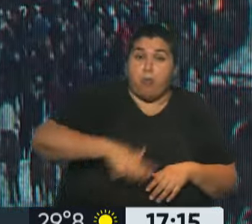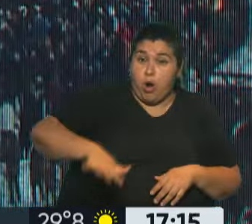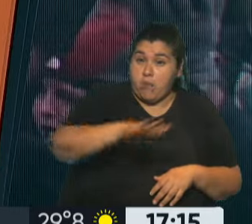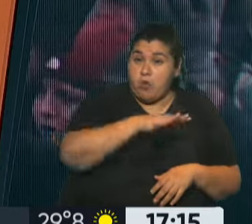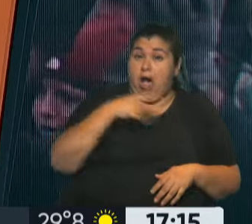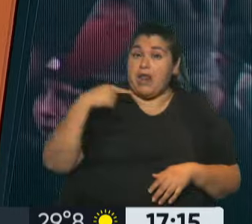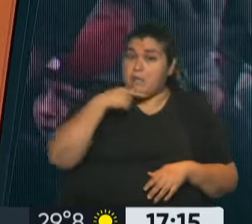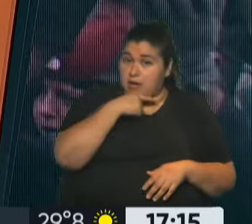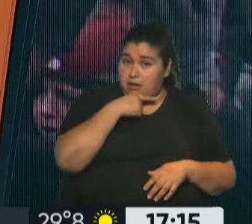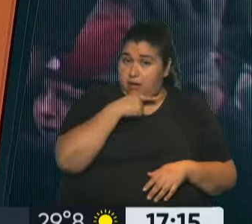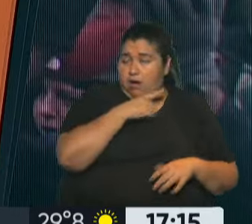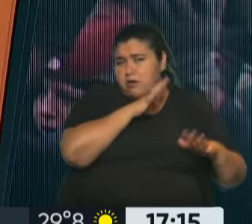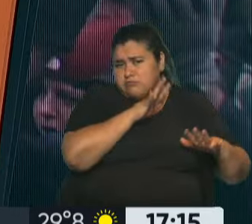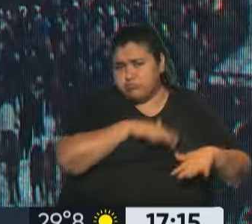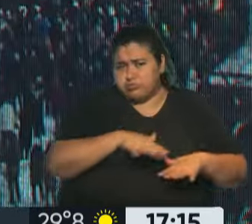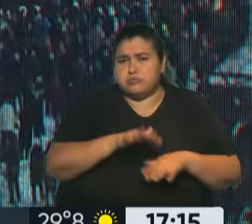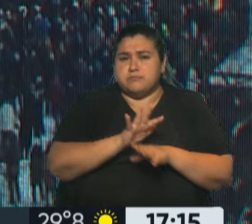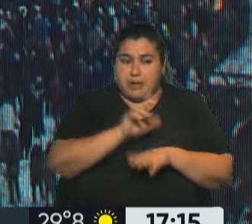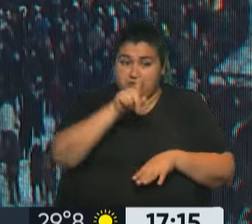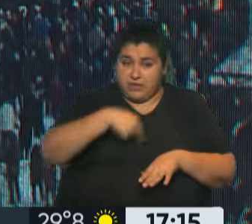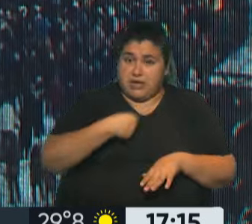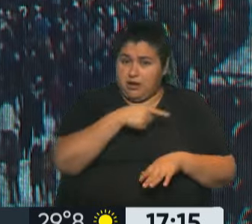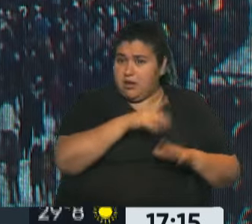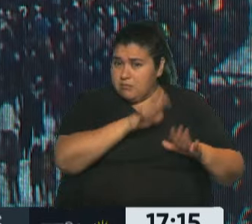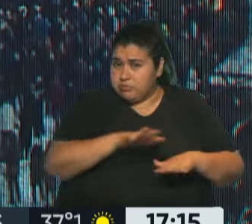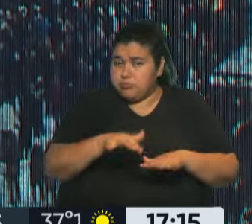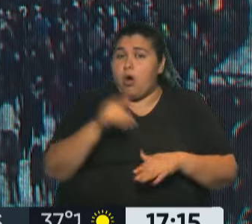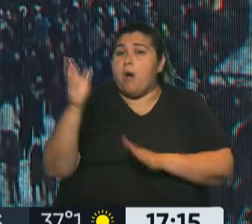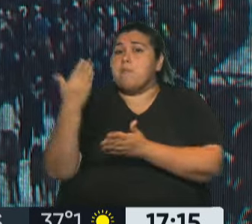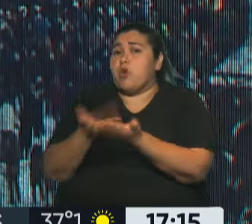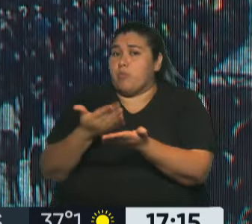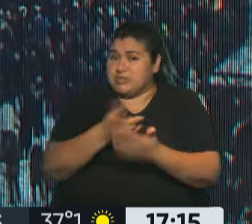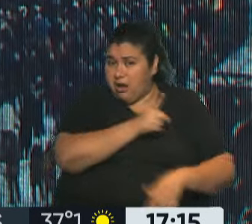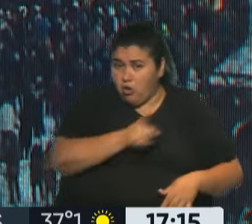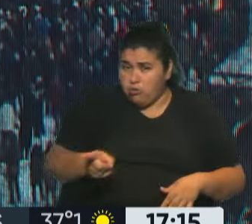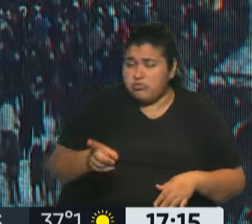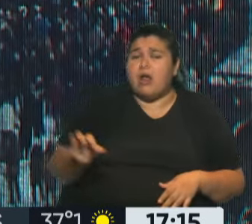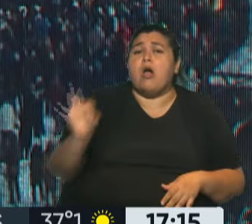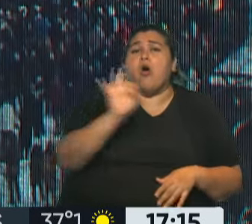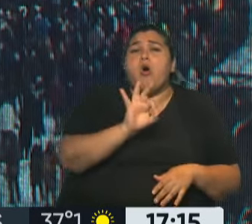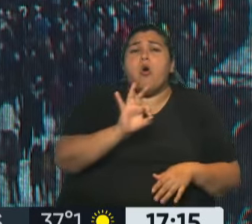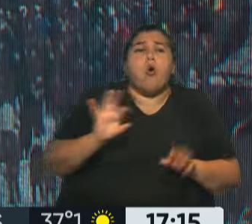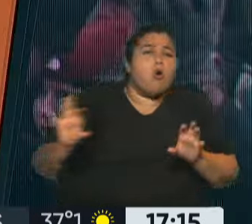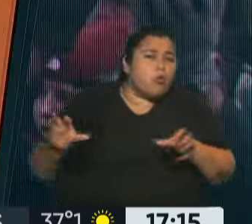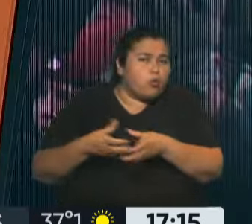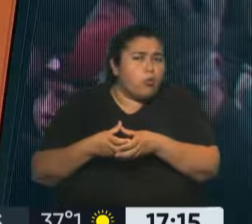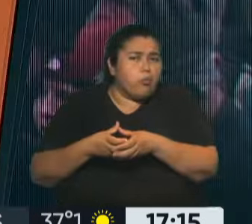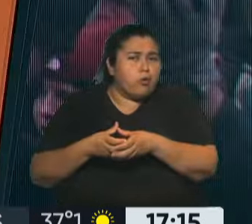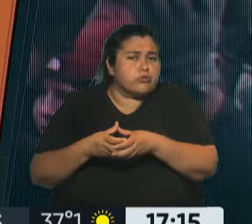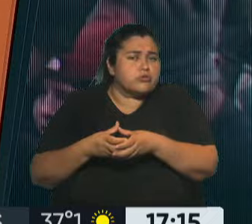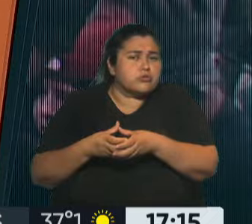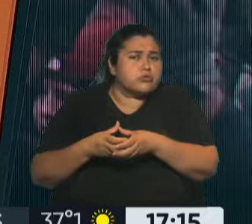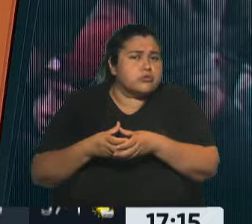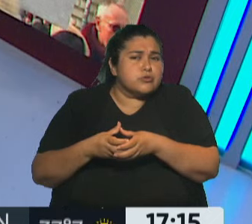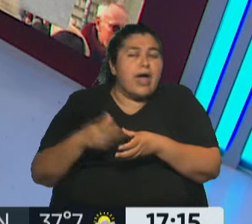¿salió en respuesta a este tipo de propuestas o son partidos contrarios a Alternativa